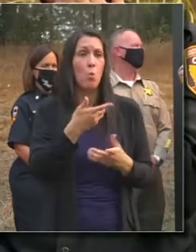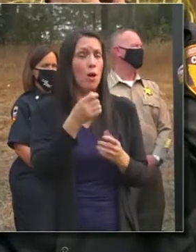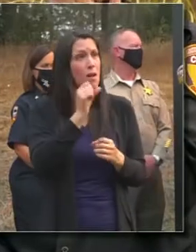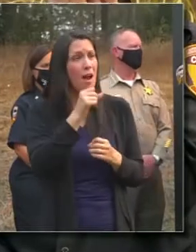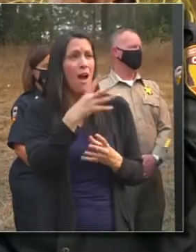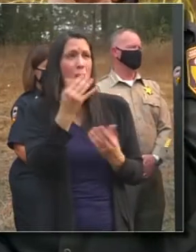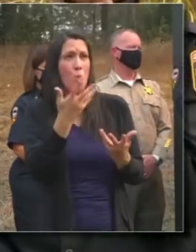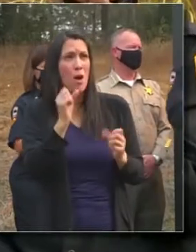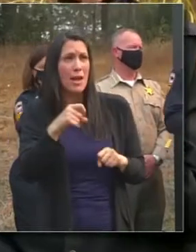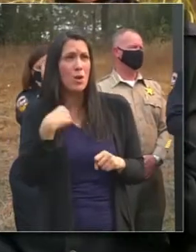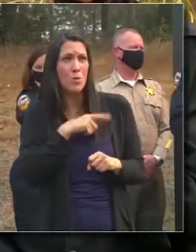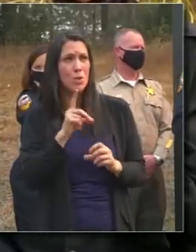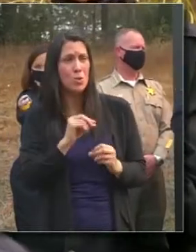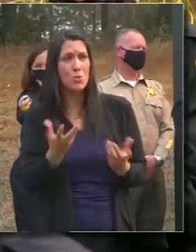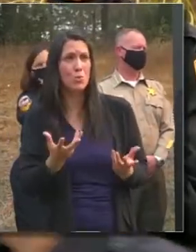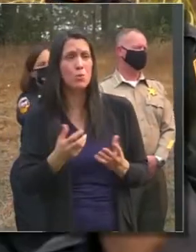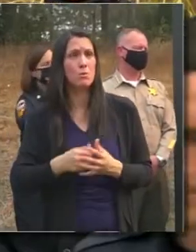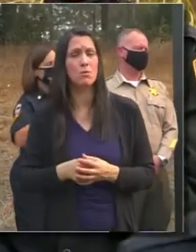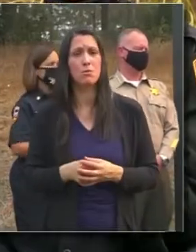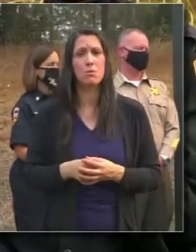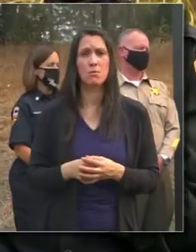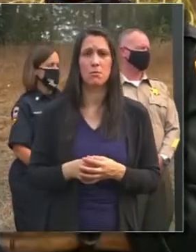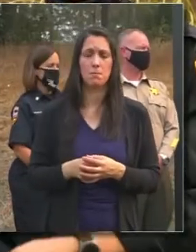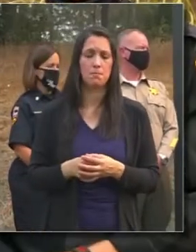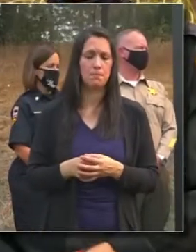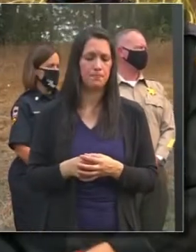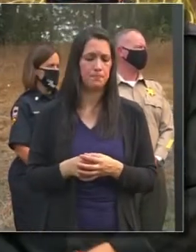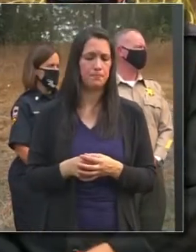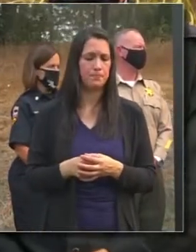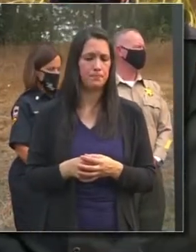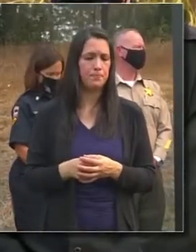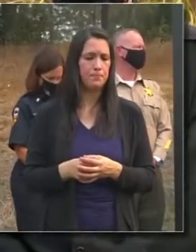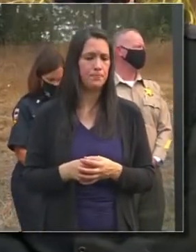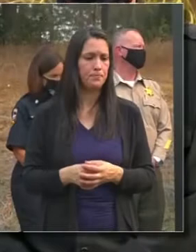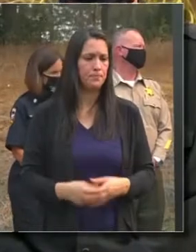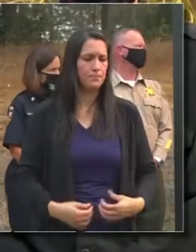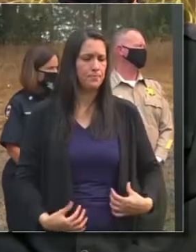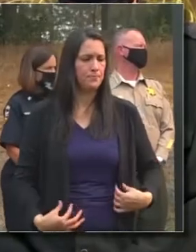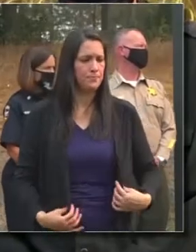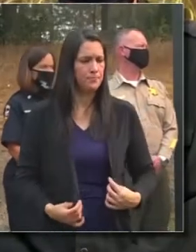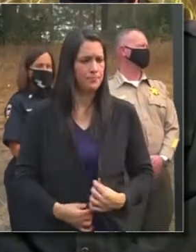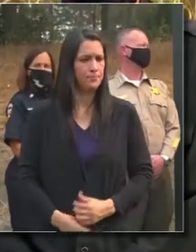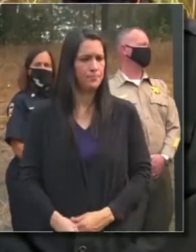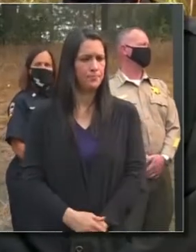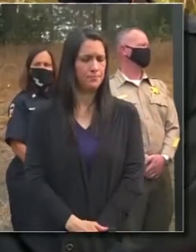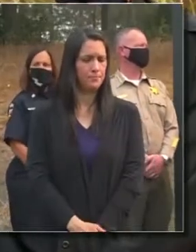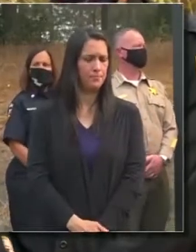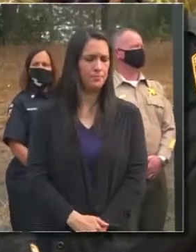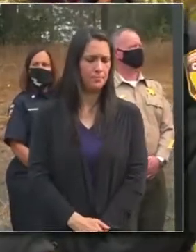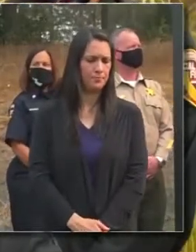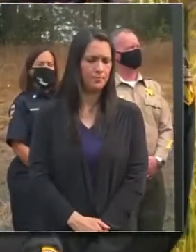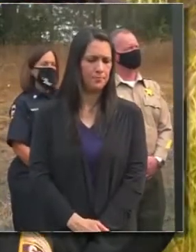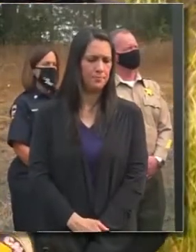en cuanto a qué es lo que hemos visto y qué podemos hacer para mitigar el jefe adelante